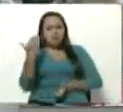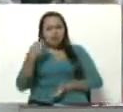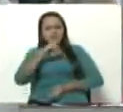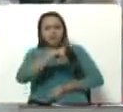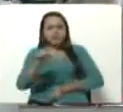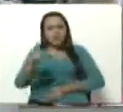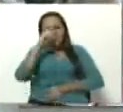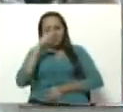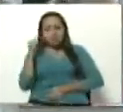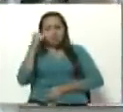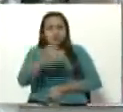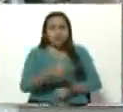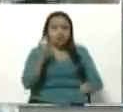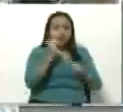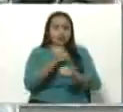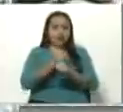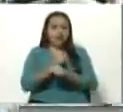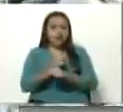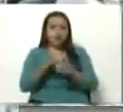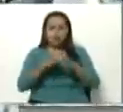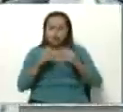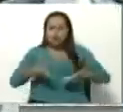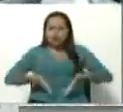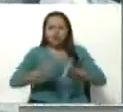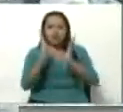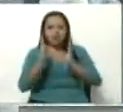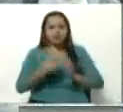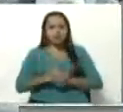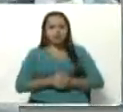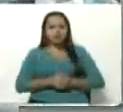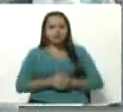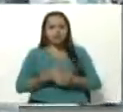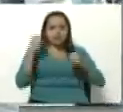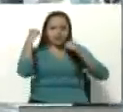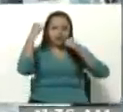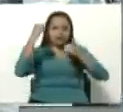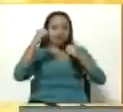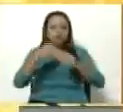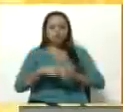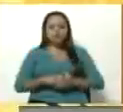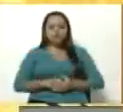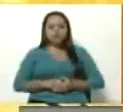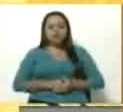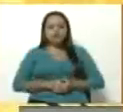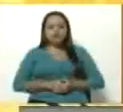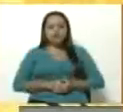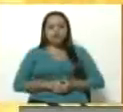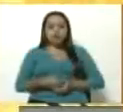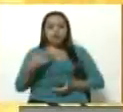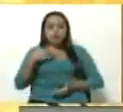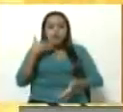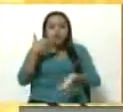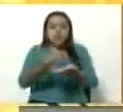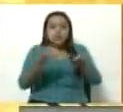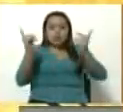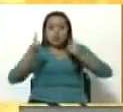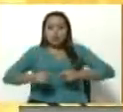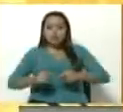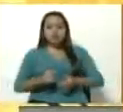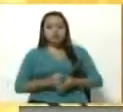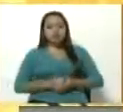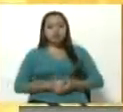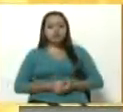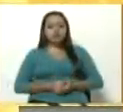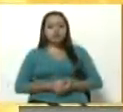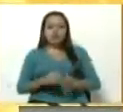transitando en todo este camino victorioso. Agradecerle, por supuesto,